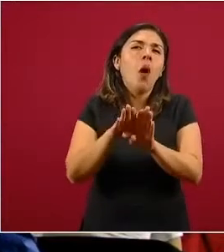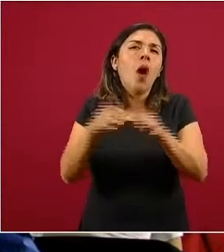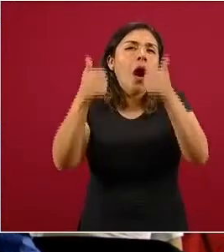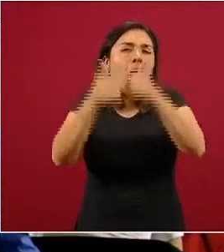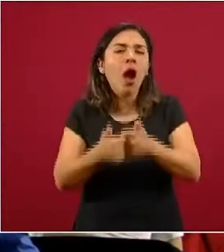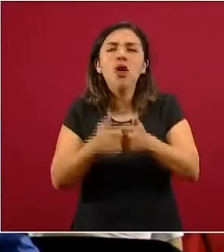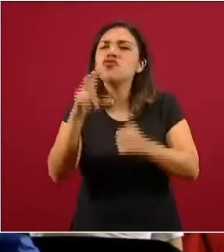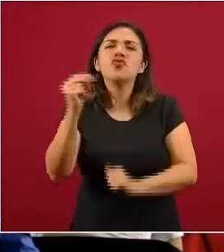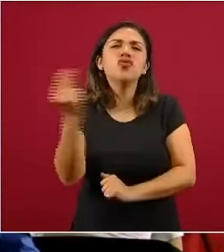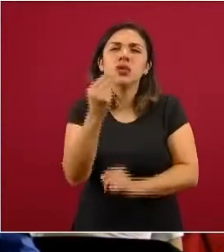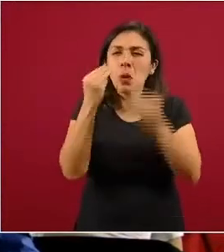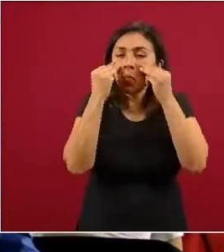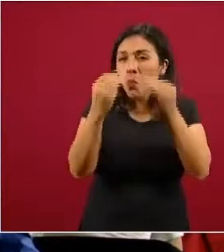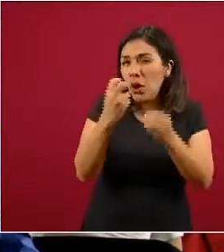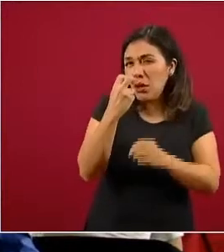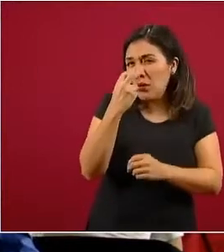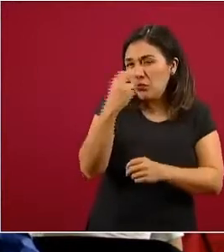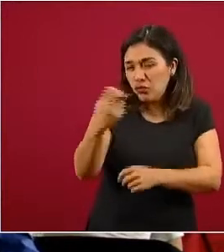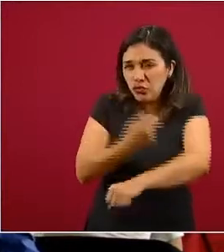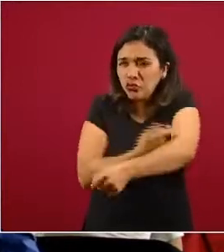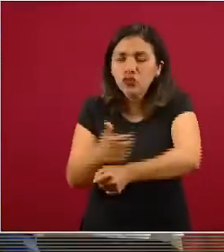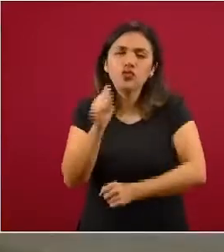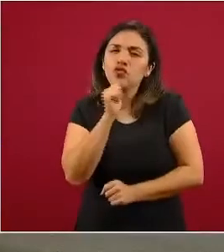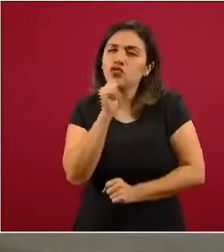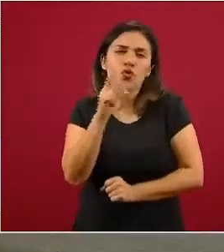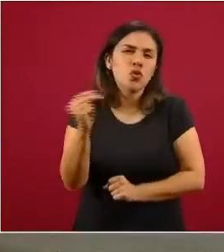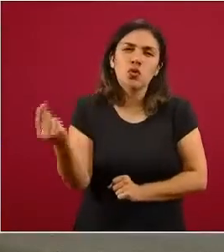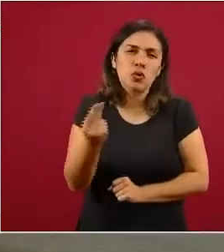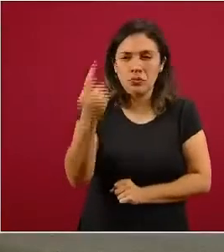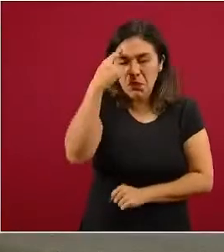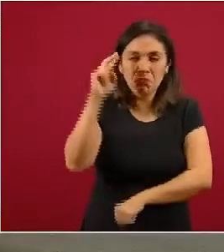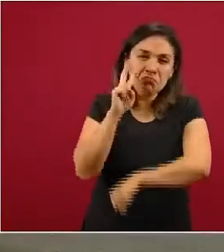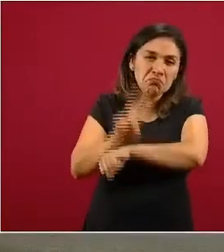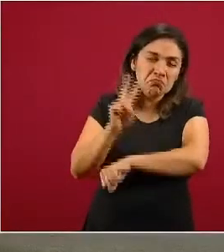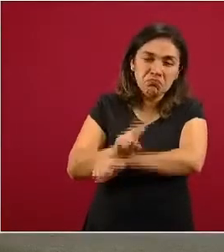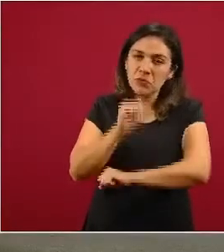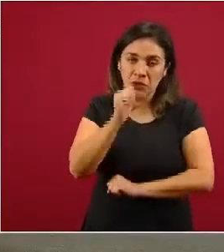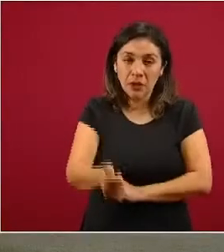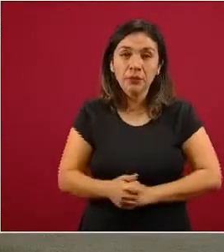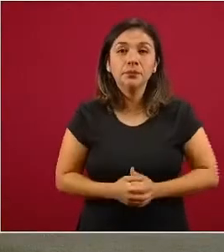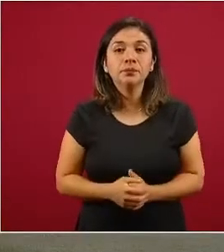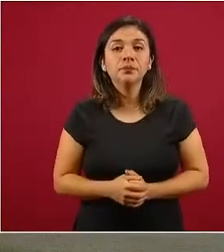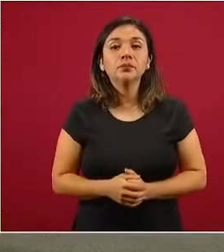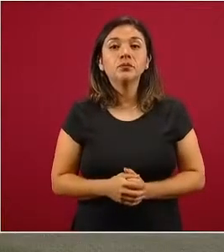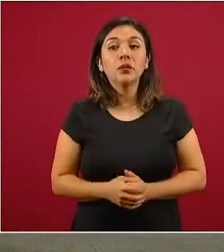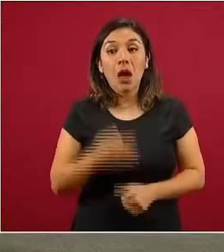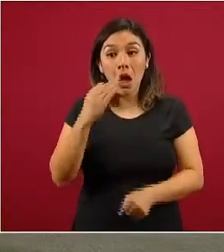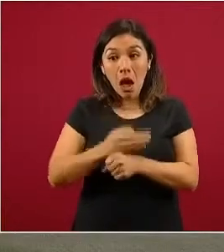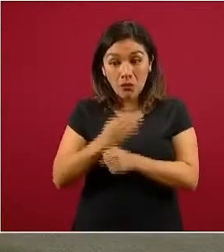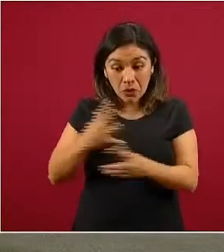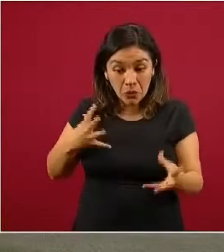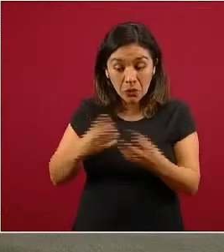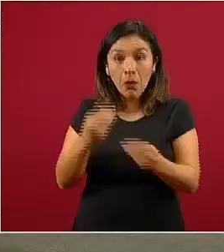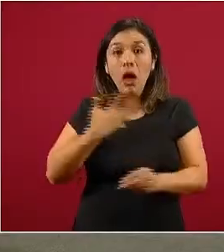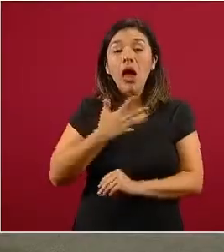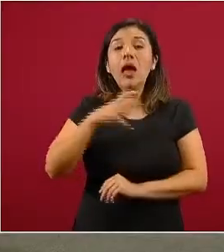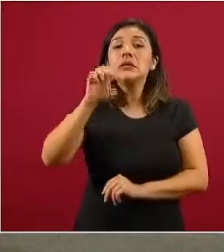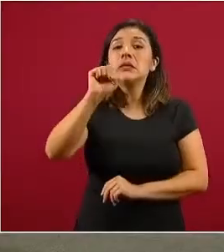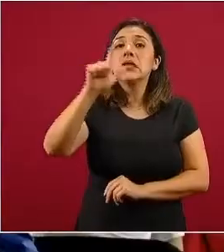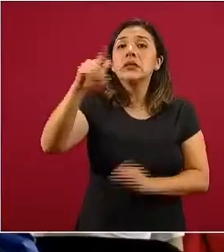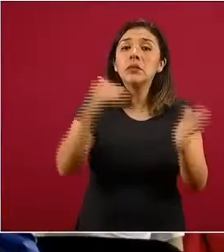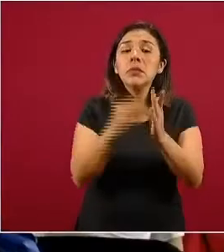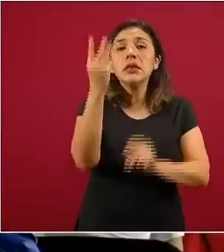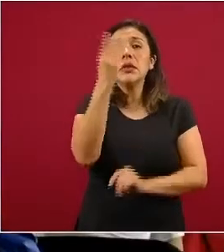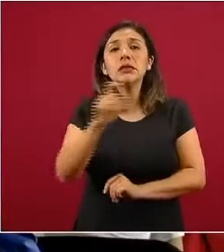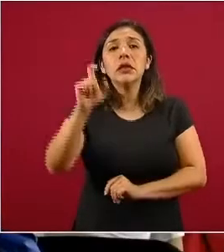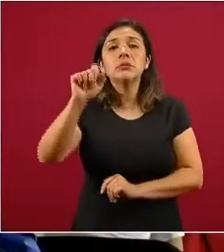Hay 86.616 personas que están en diferentes estatus